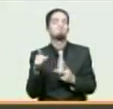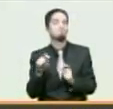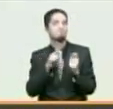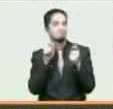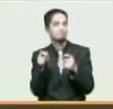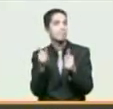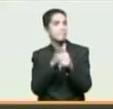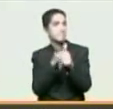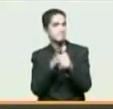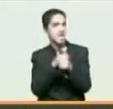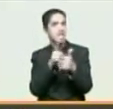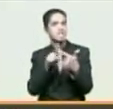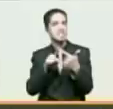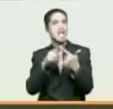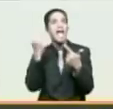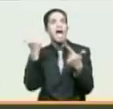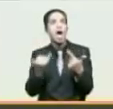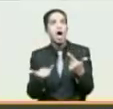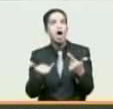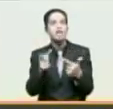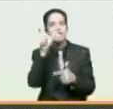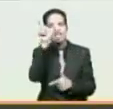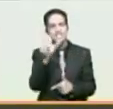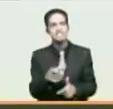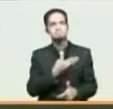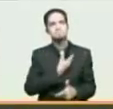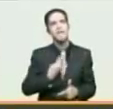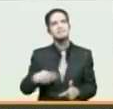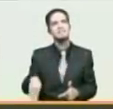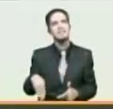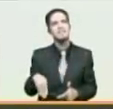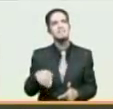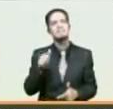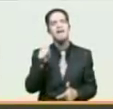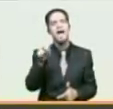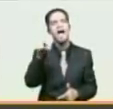plenipotenciaria, y el actual presidente de la ANC, Diosdado Cabello Rondón.